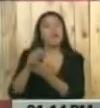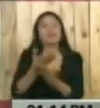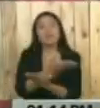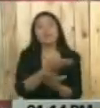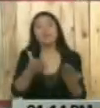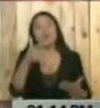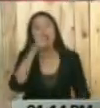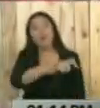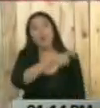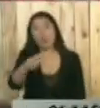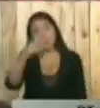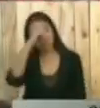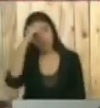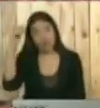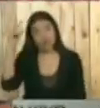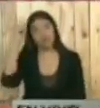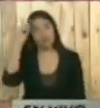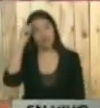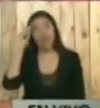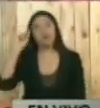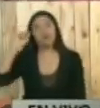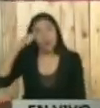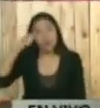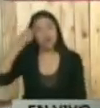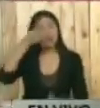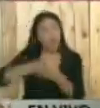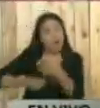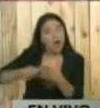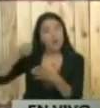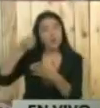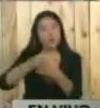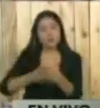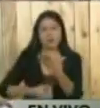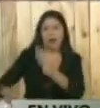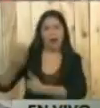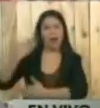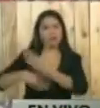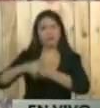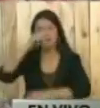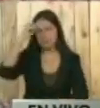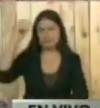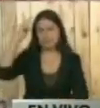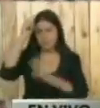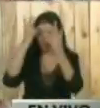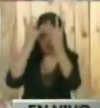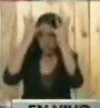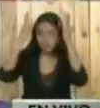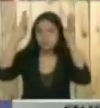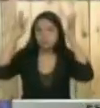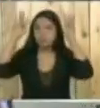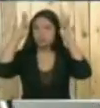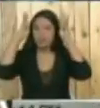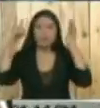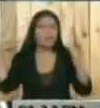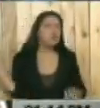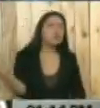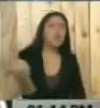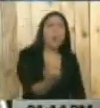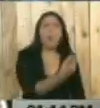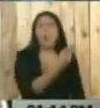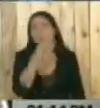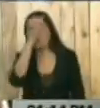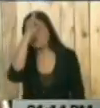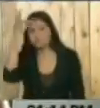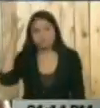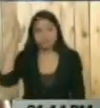pueblos ancestrales, recordando la lucha de Guaycaipuro, recordando la lucha de nuestros aborígenes.